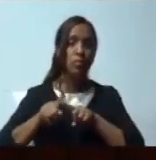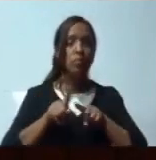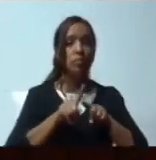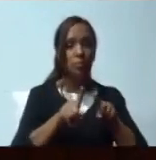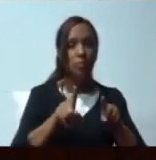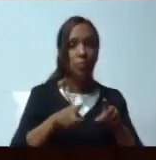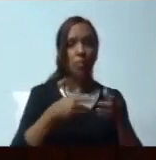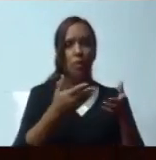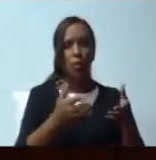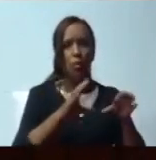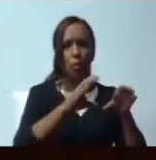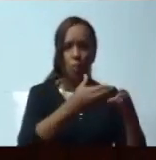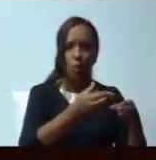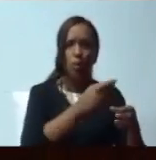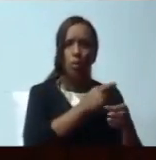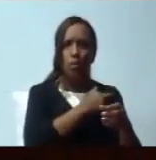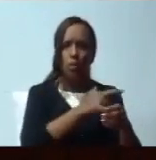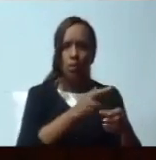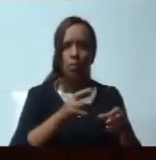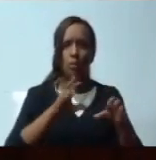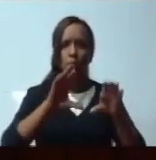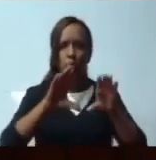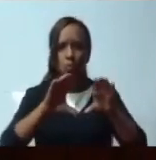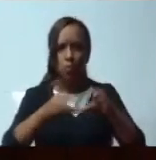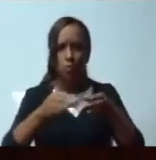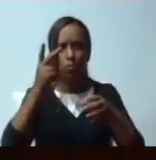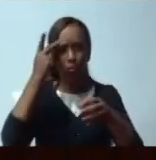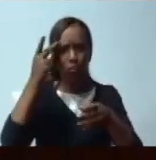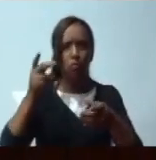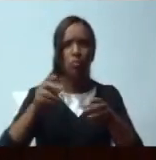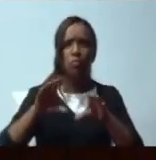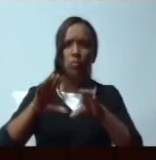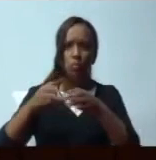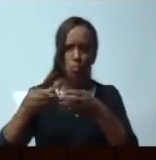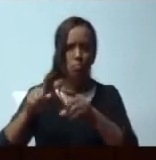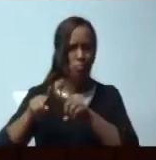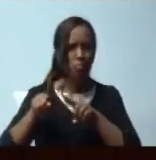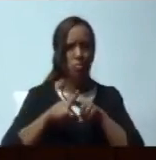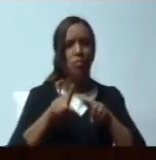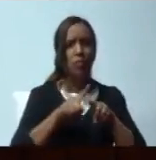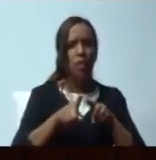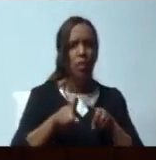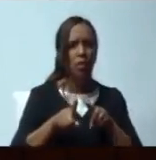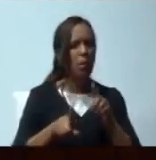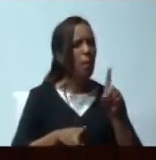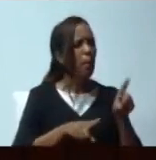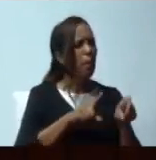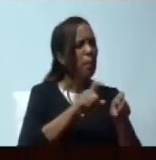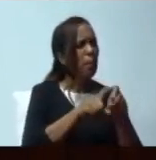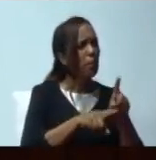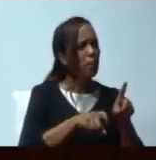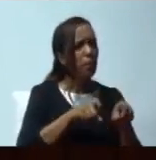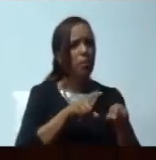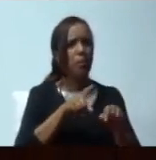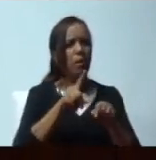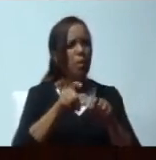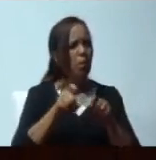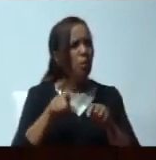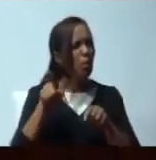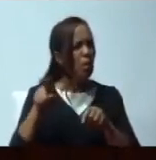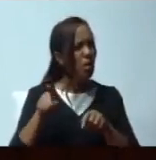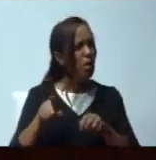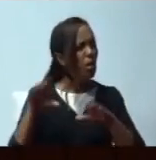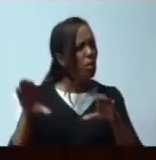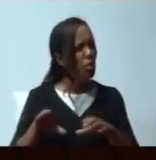y amigas que residen en el exterior y que a nuestra oficina llegaron una serie de documentos